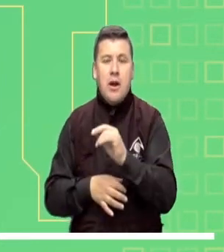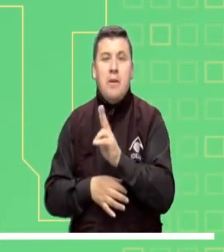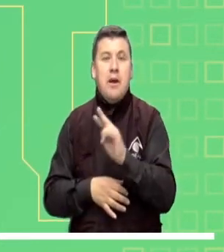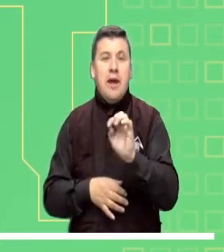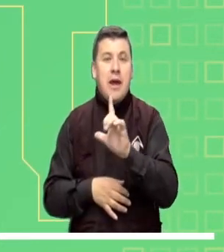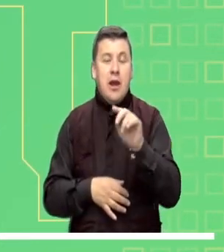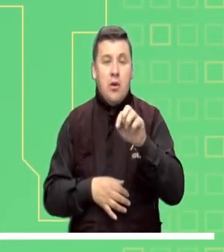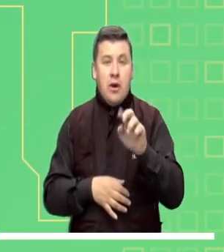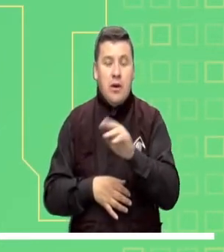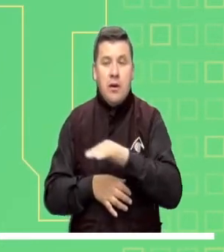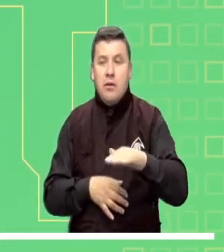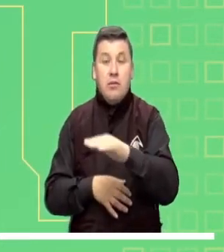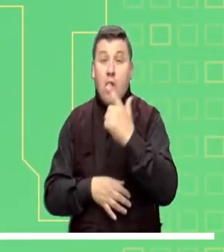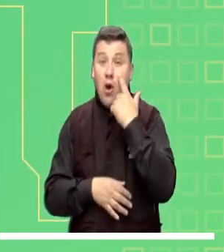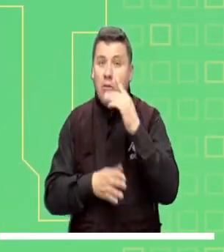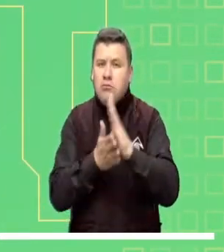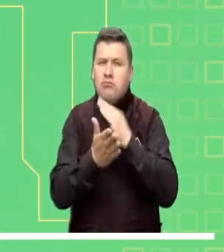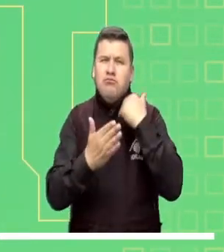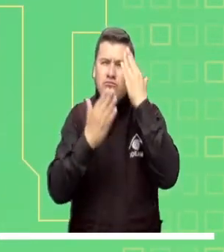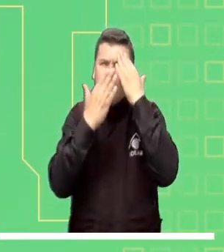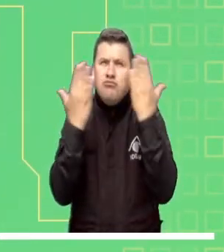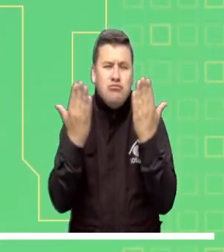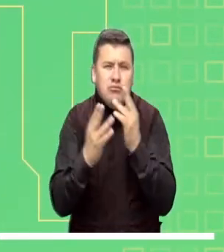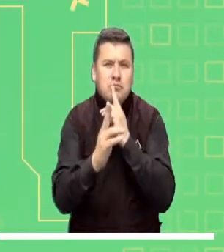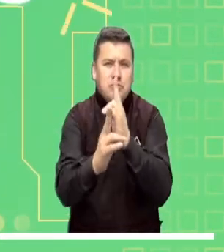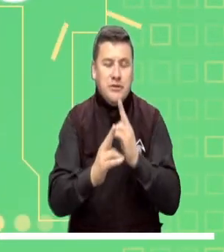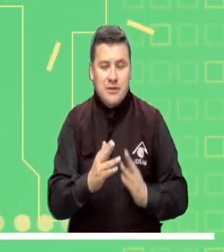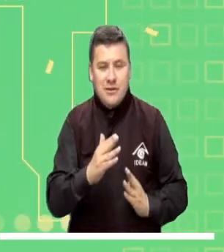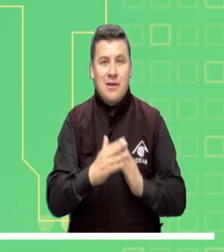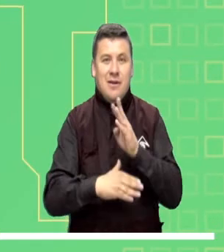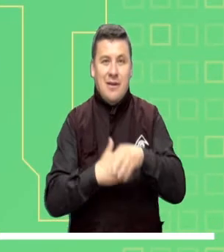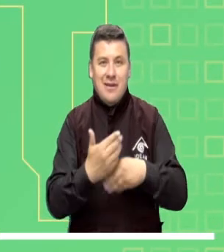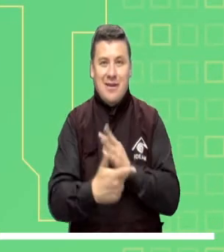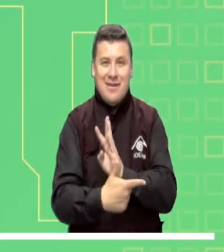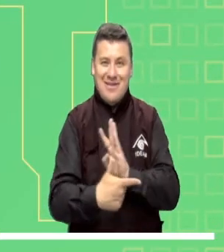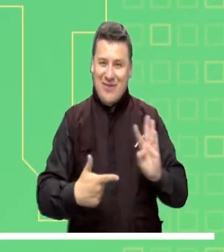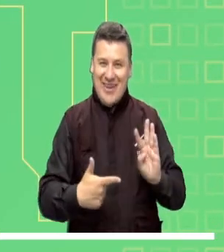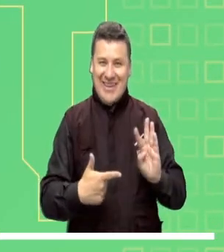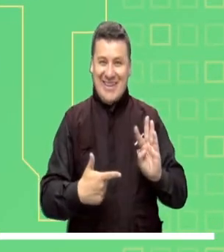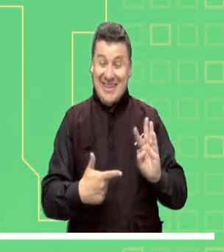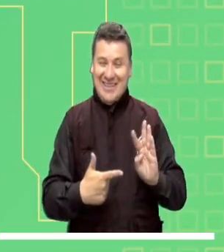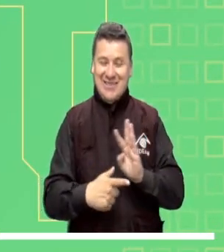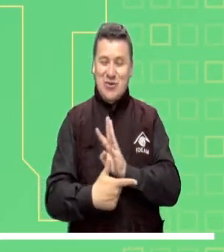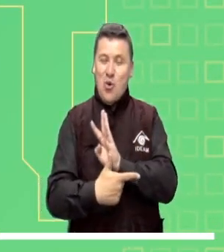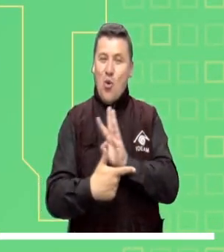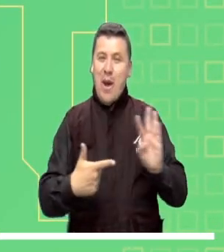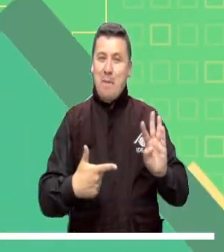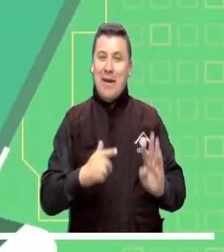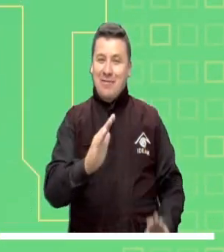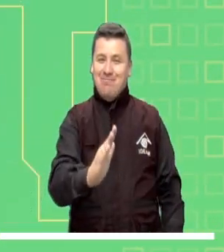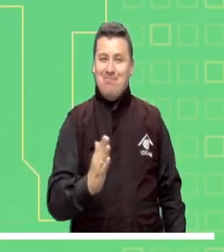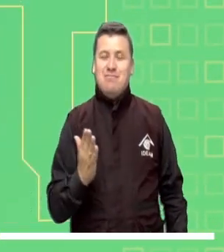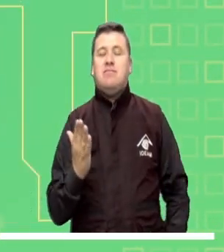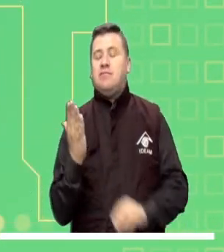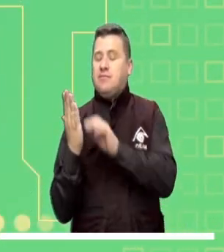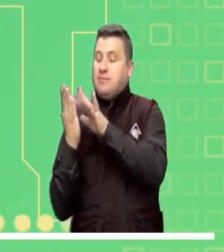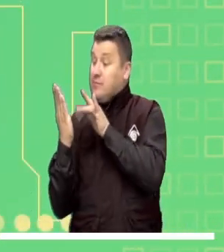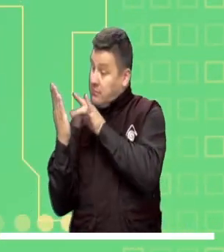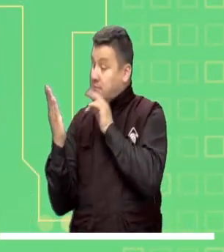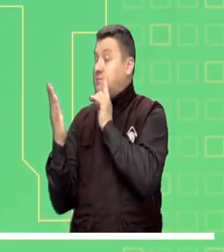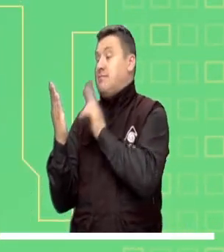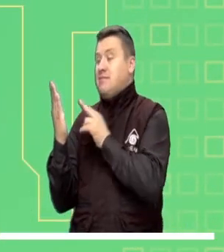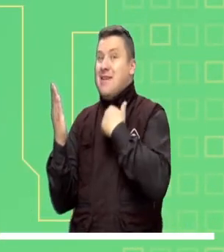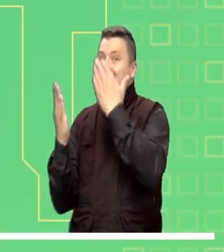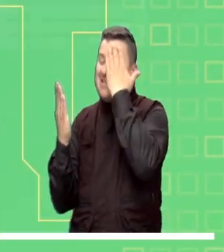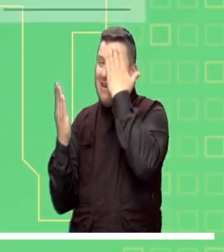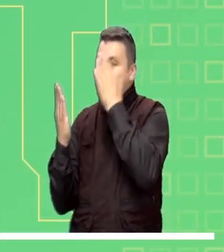de Pácora, Villanueva y Orito. Manténgase bien informado y en tiempo real a través de nuestra aplicación Mi Pronóstico.